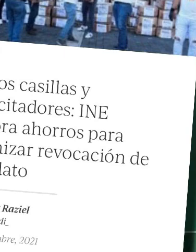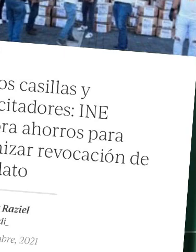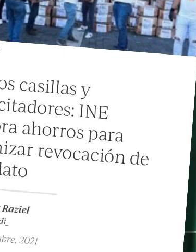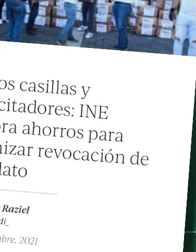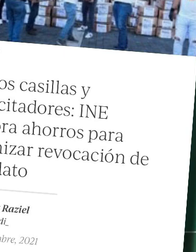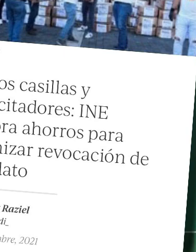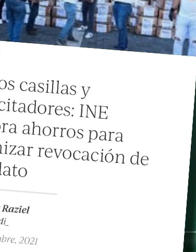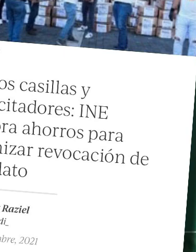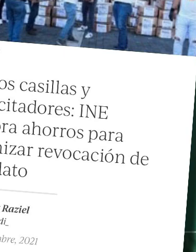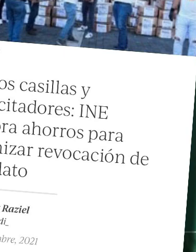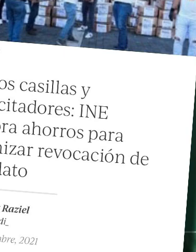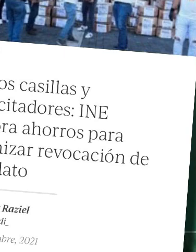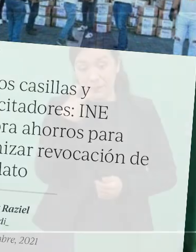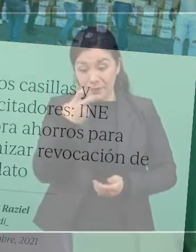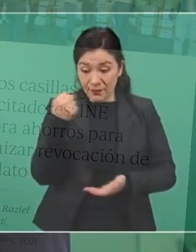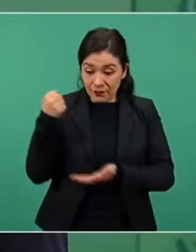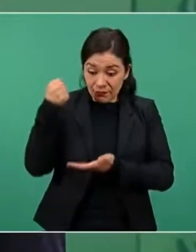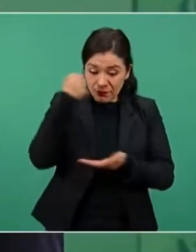para financiarlo.